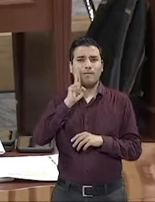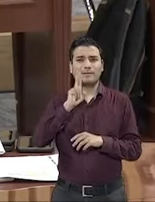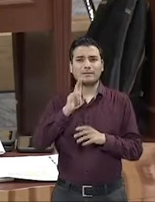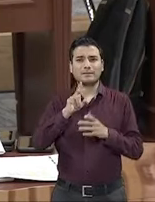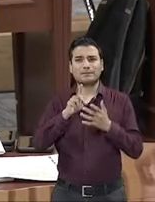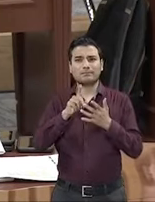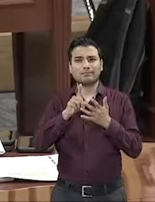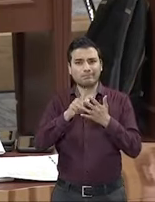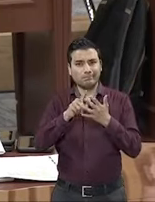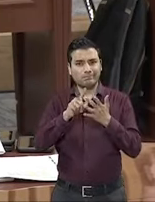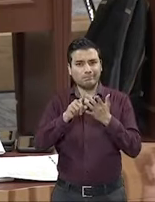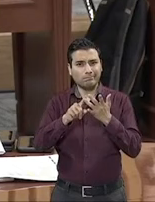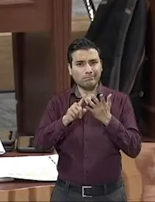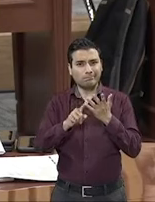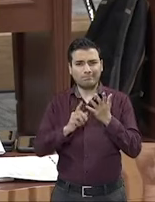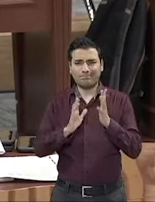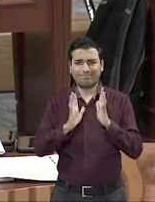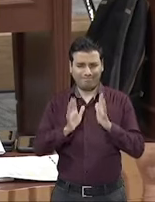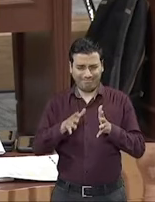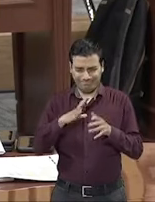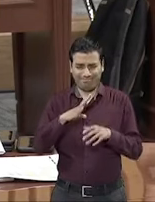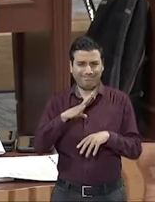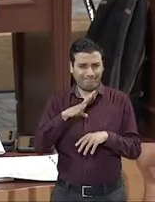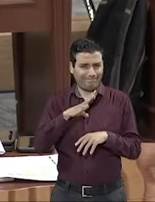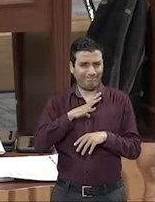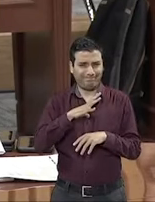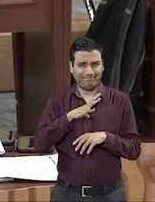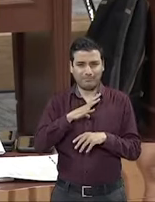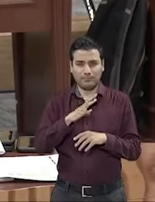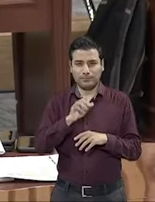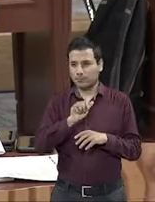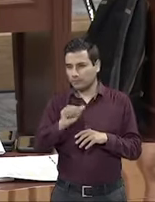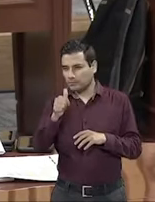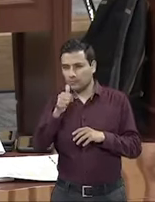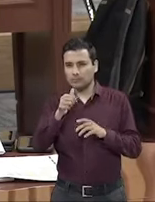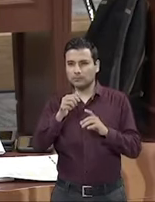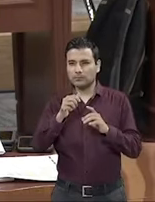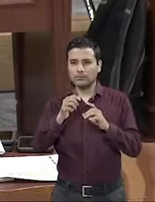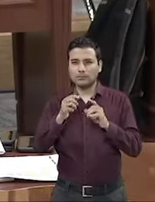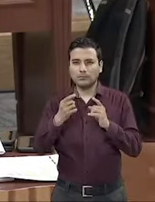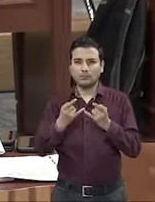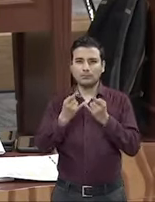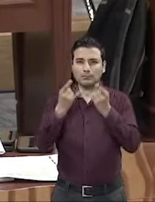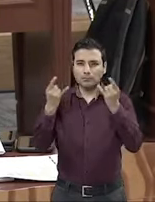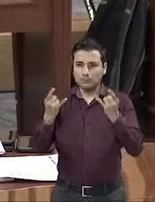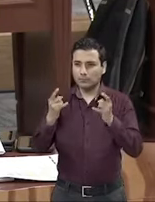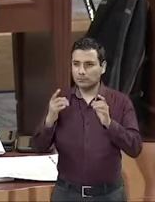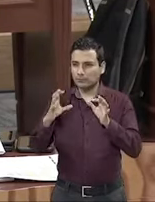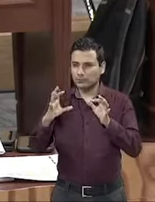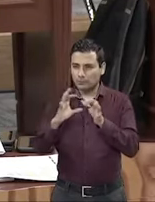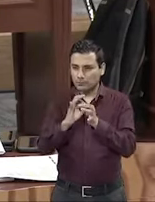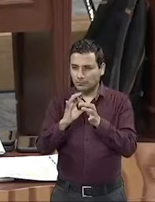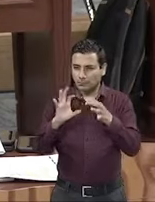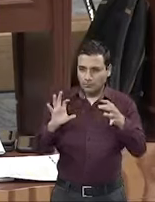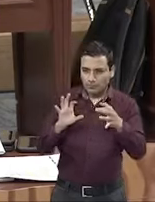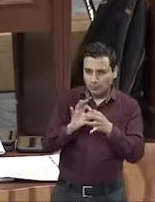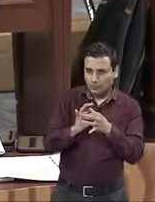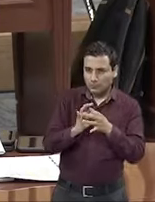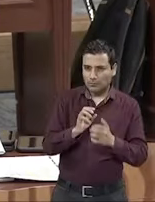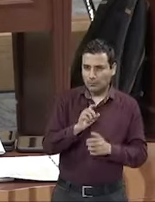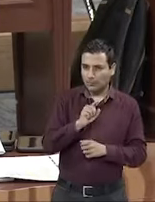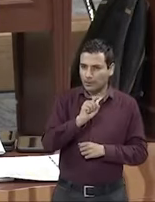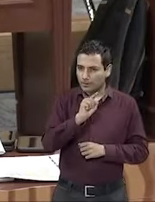y algunos indicios que concatenados brindan pruebas y convicción sobre